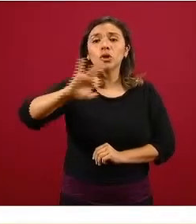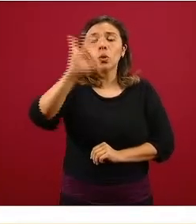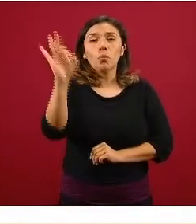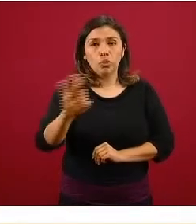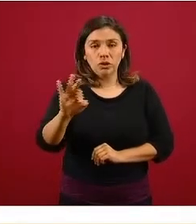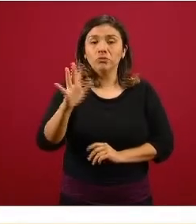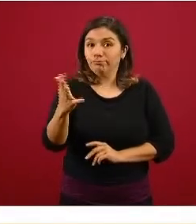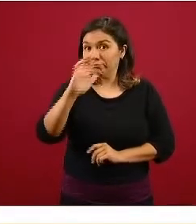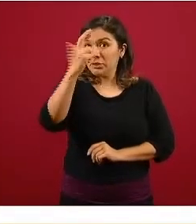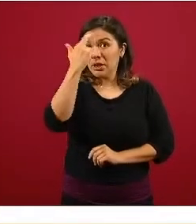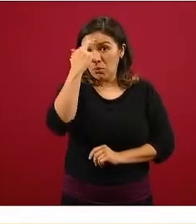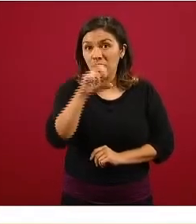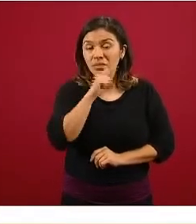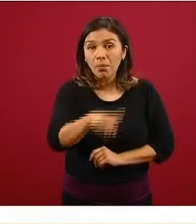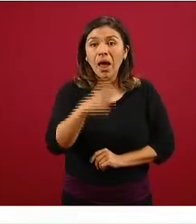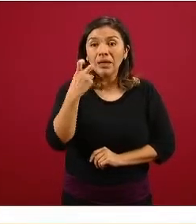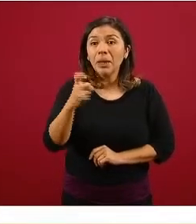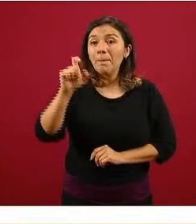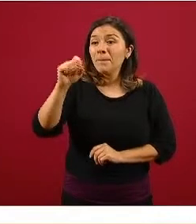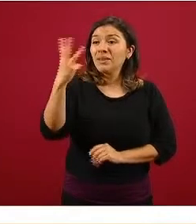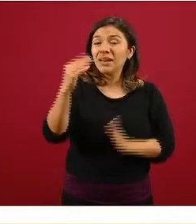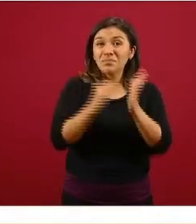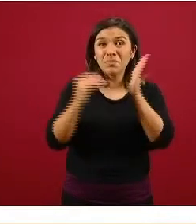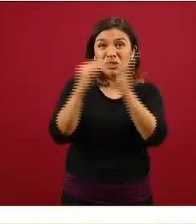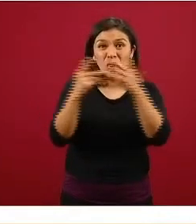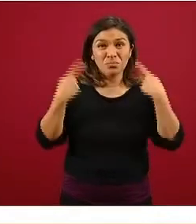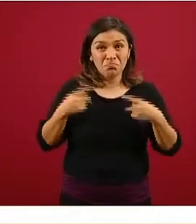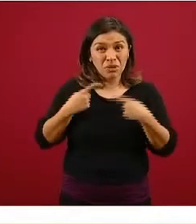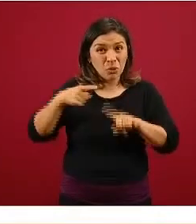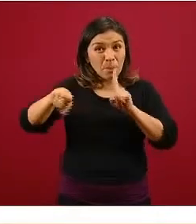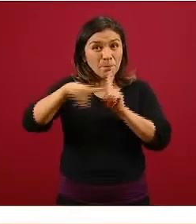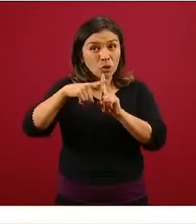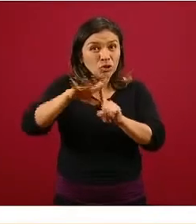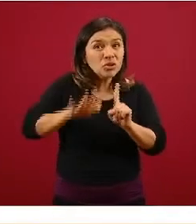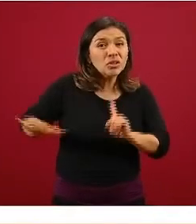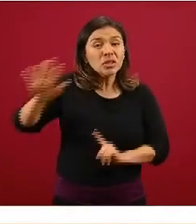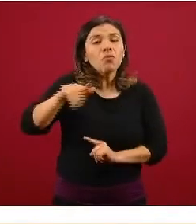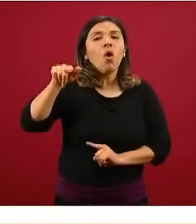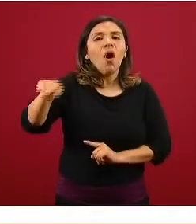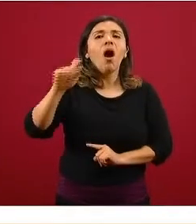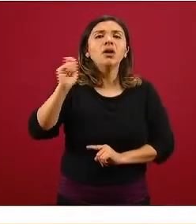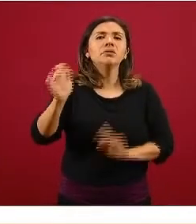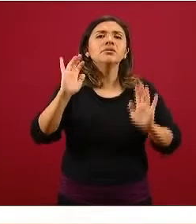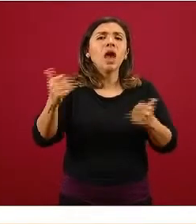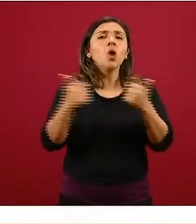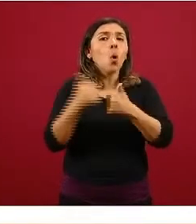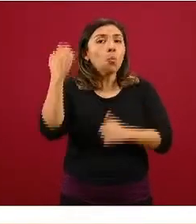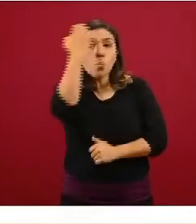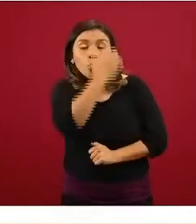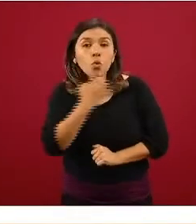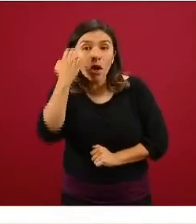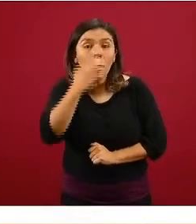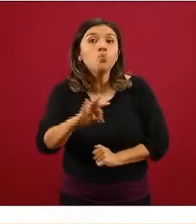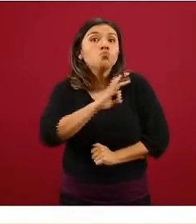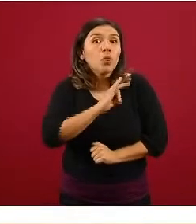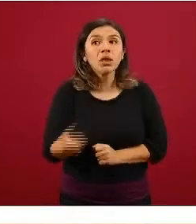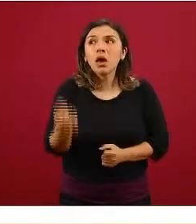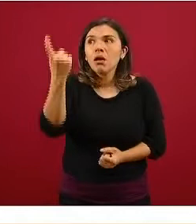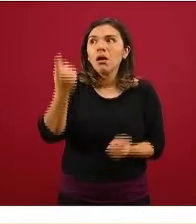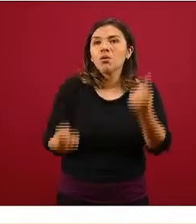3.5%. Recordemos también que estos 23 millones de casos son a los que se les han hecho prueba. Puede